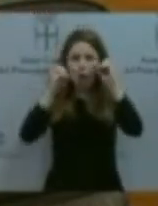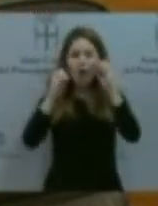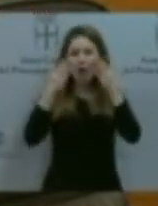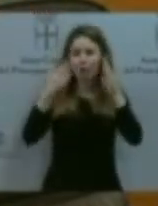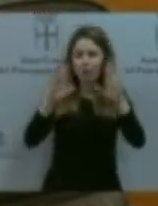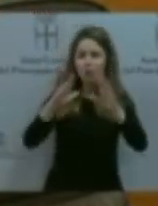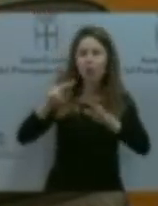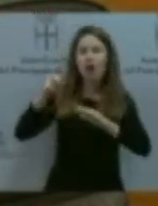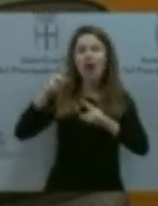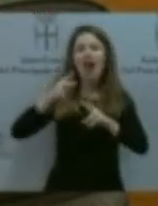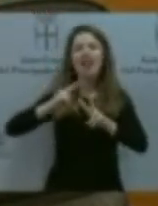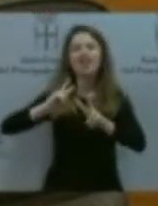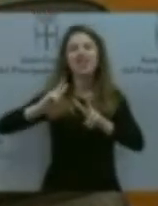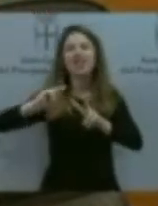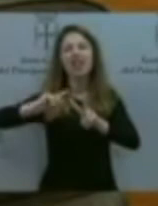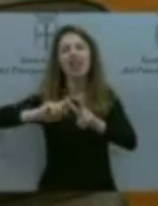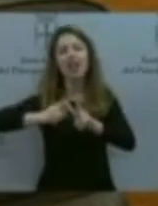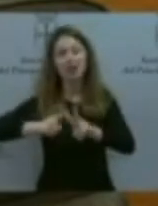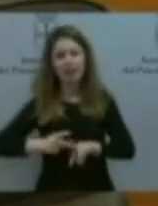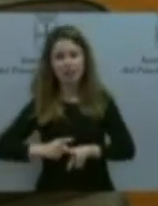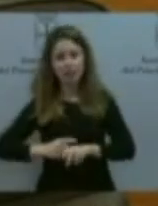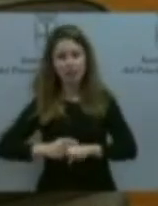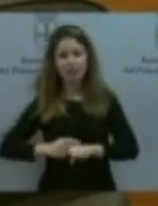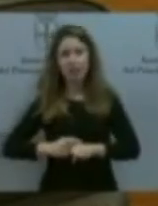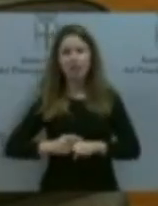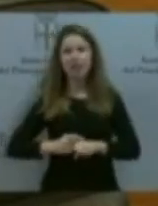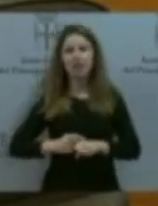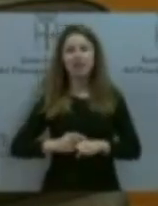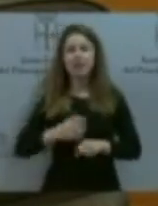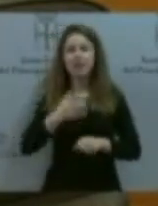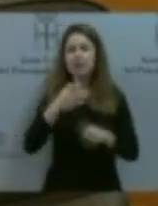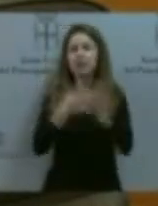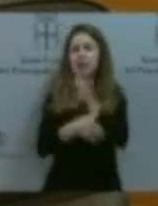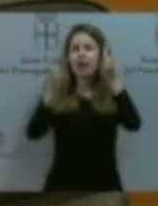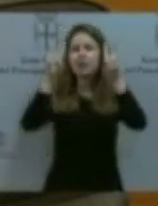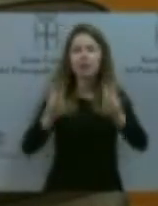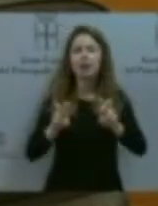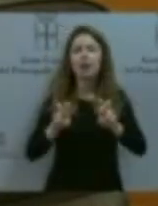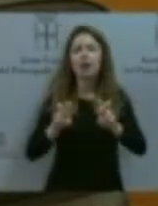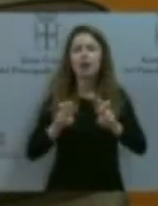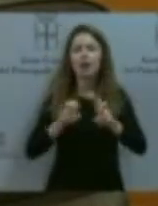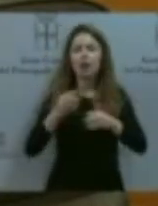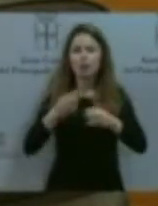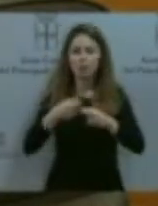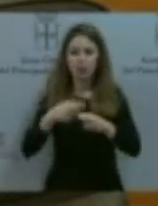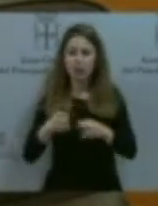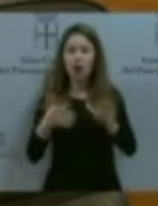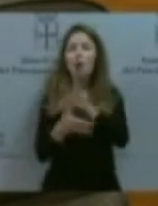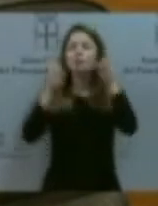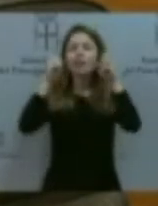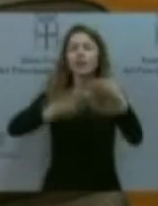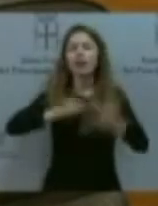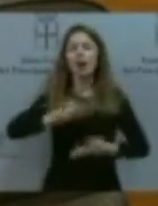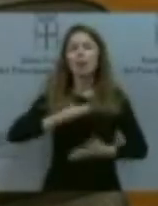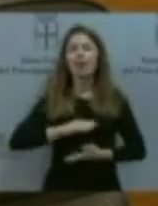los pequeños, ¿no? Es una cuestión de desigualdad. O tenemos que poder aumentar la capacidad impositiva, por ejemplo, a las redes de